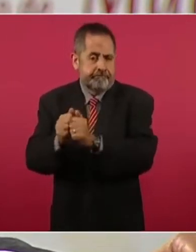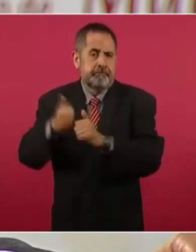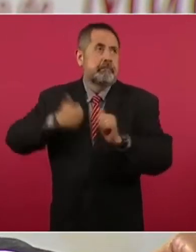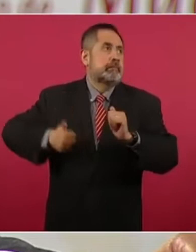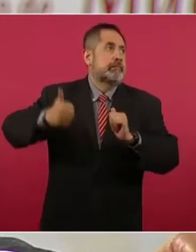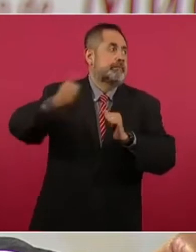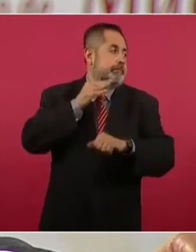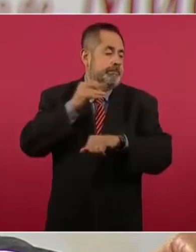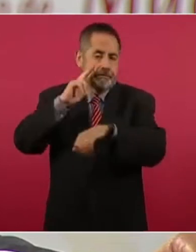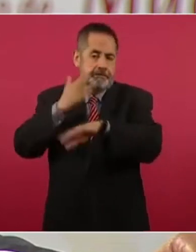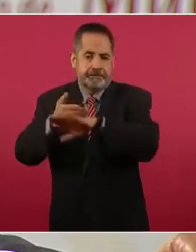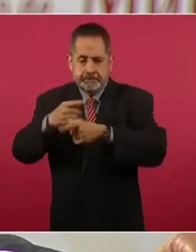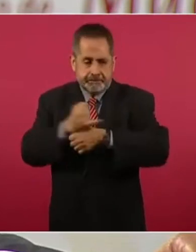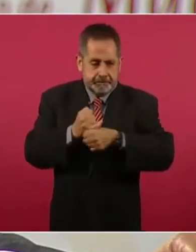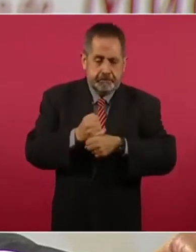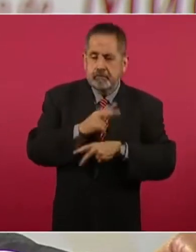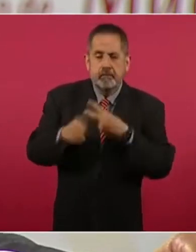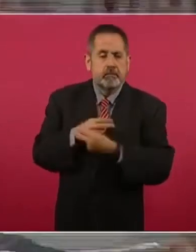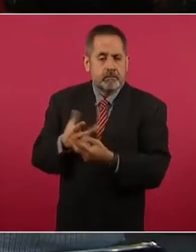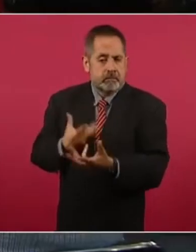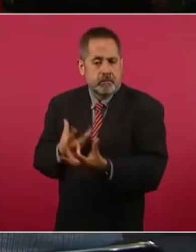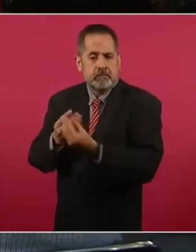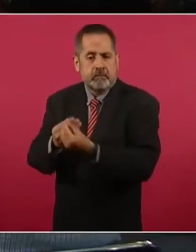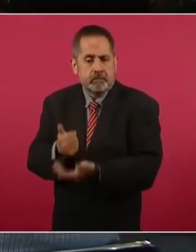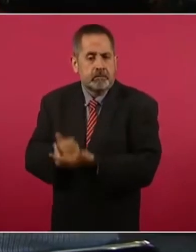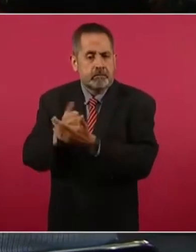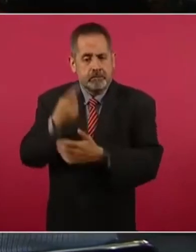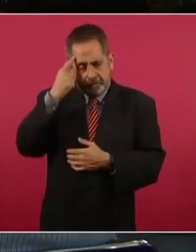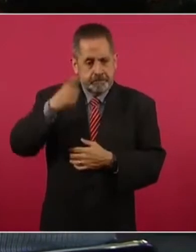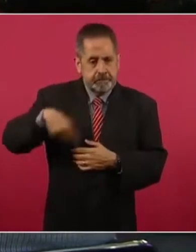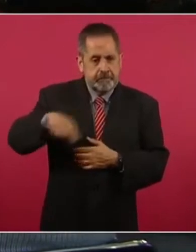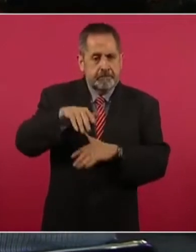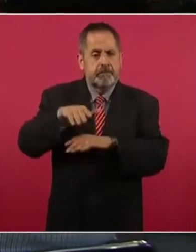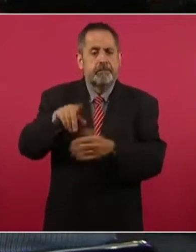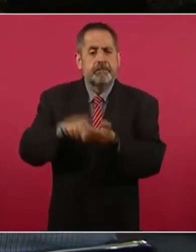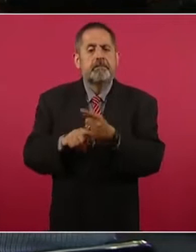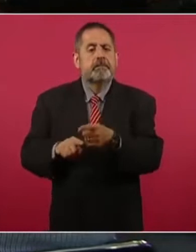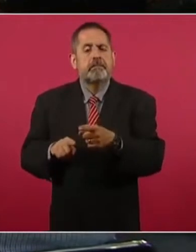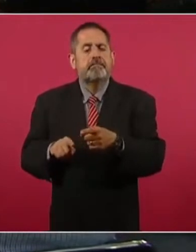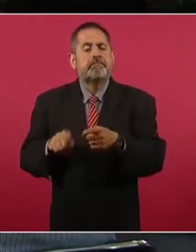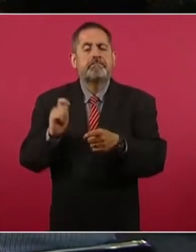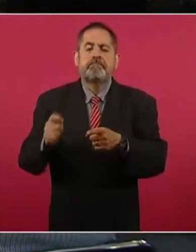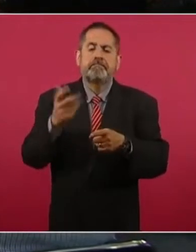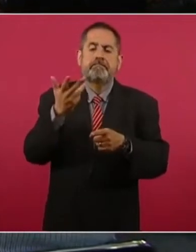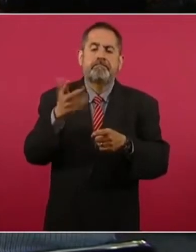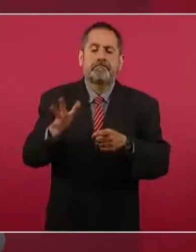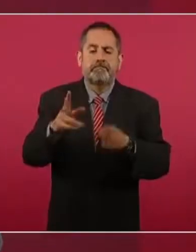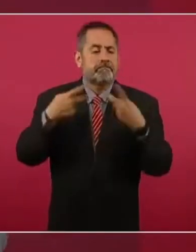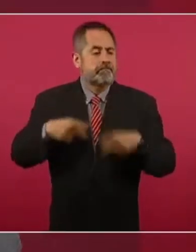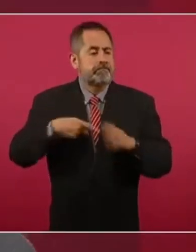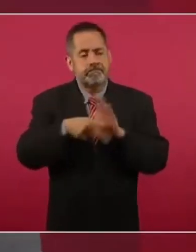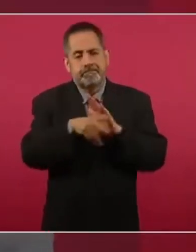responsables de las investigaciones, y nosotros contribuimos sobre todo en los casos de los 10